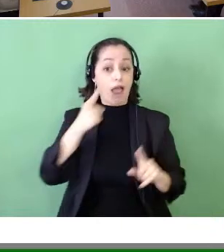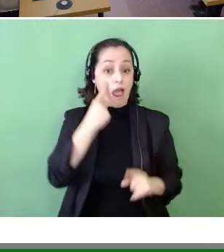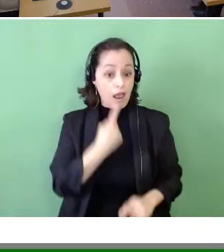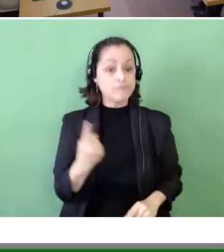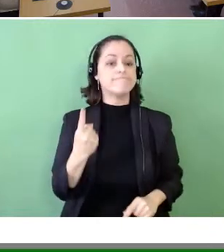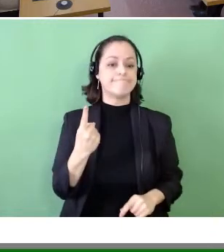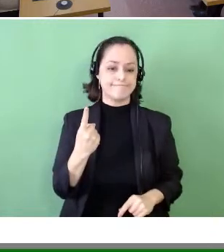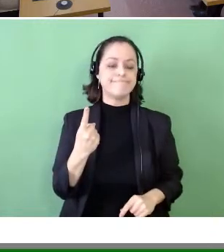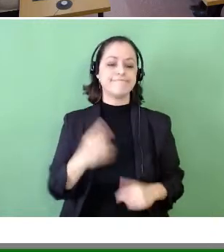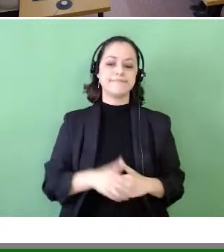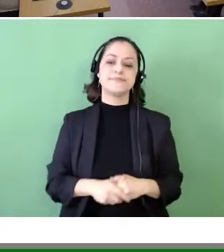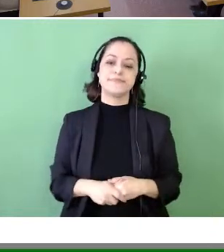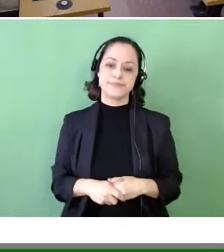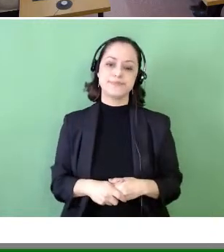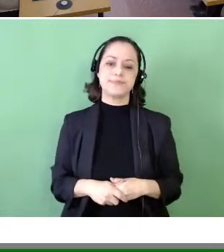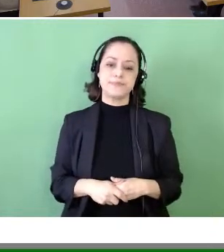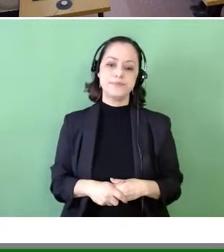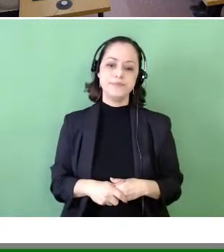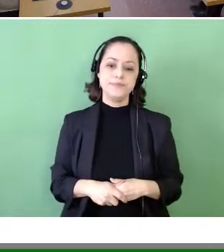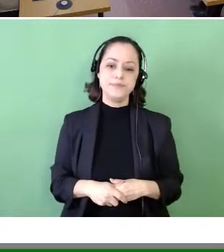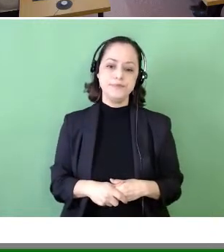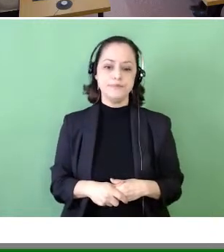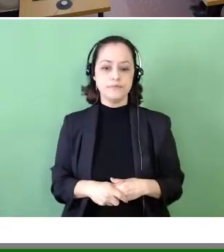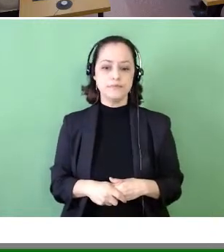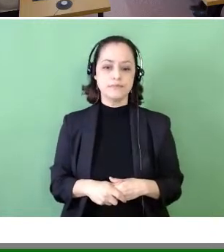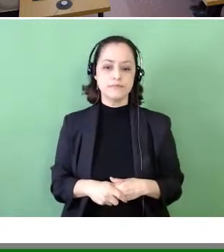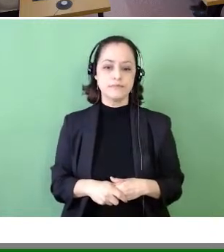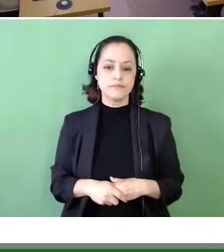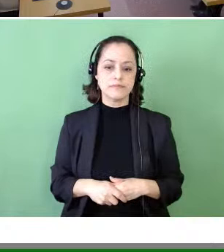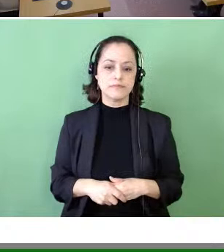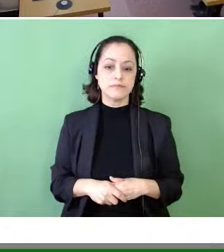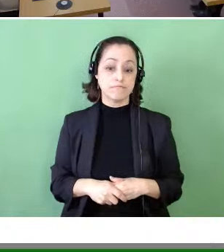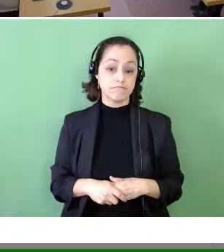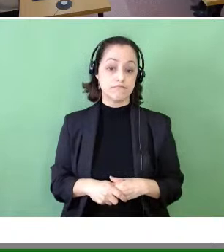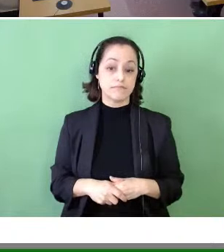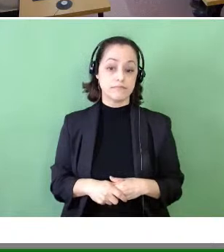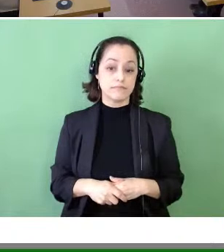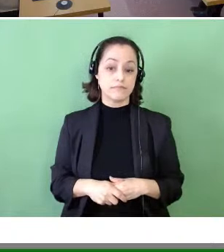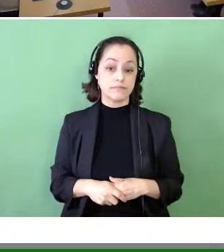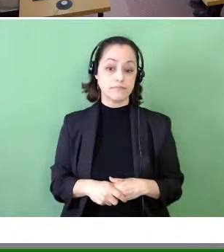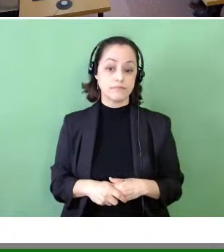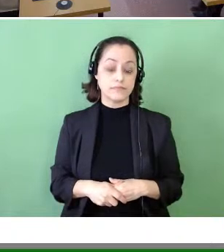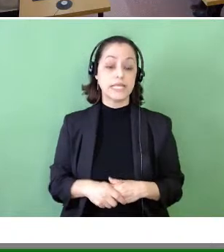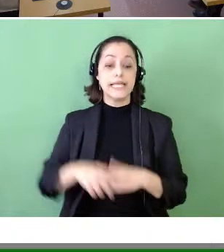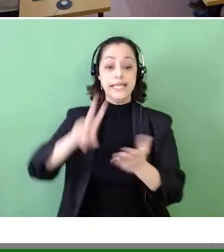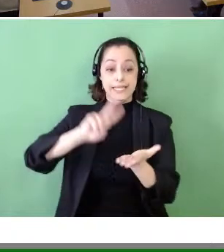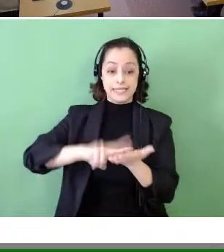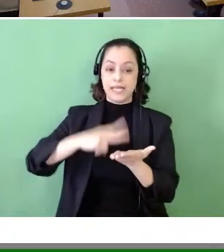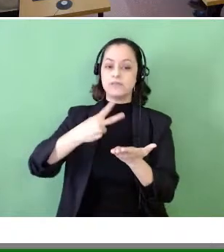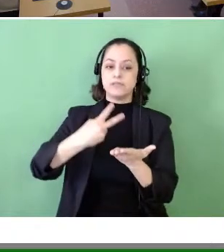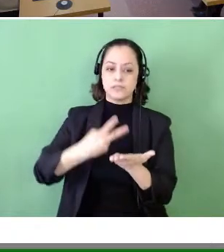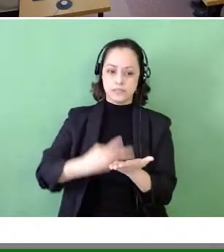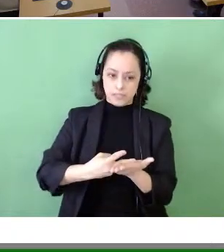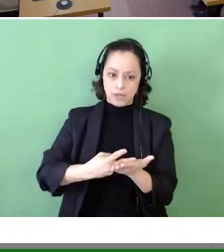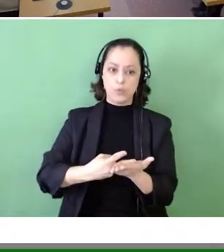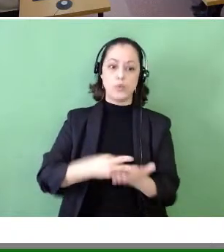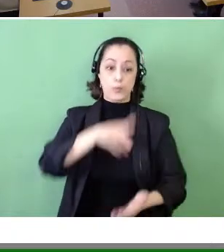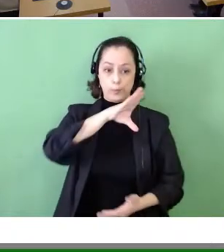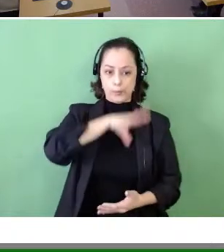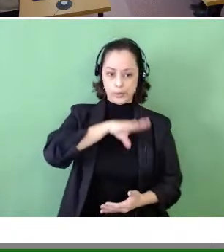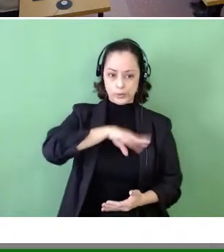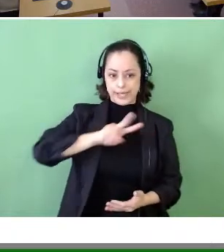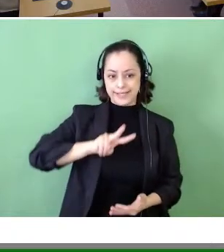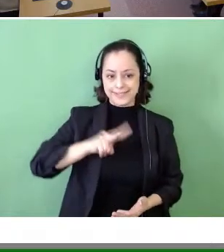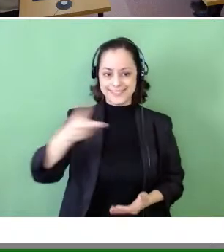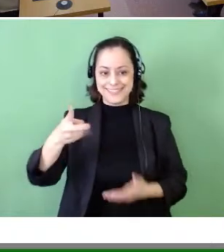Ahí. Distinciones ahí de traducciones para lenguas de signos en vídeo, o sea,